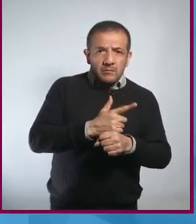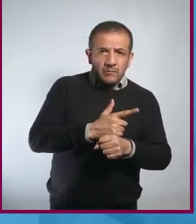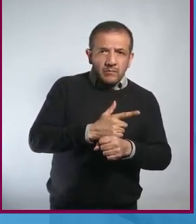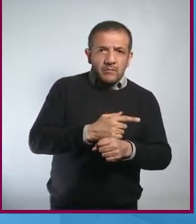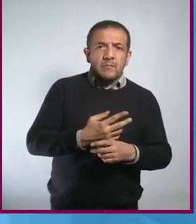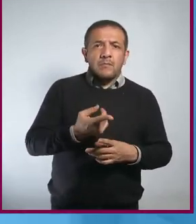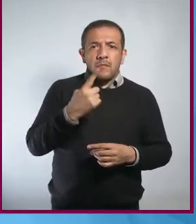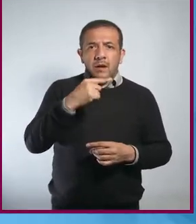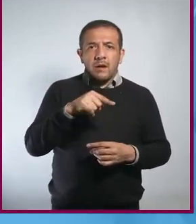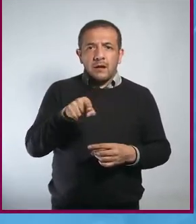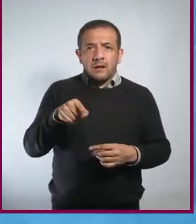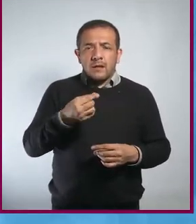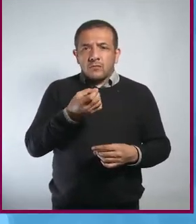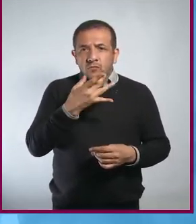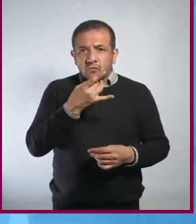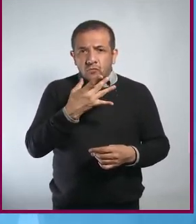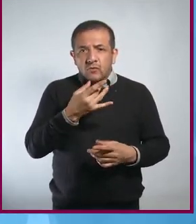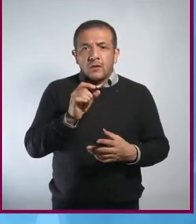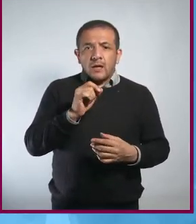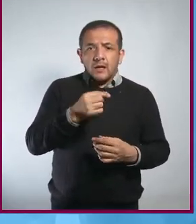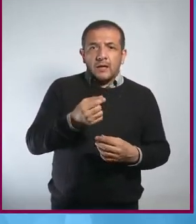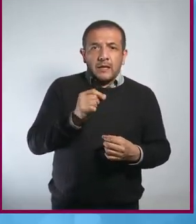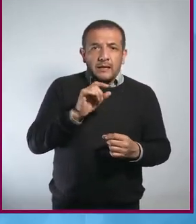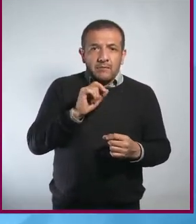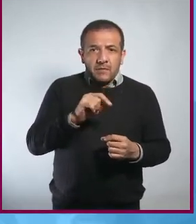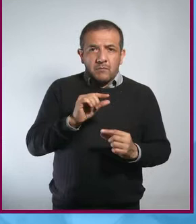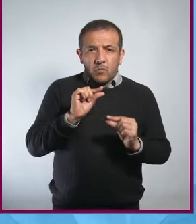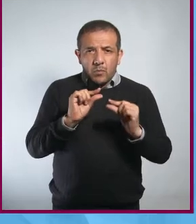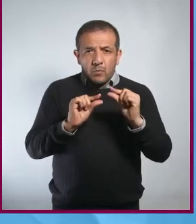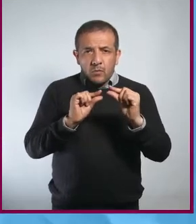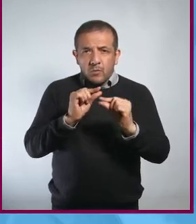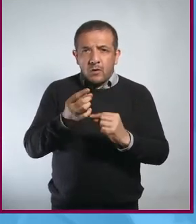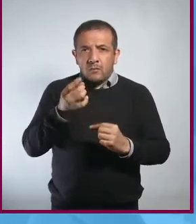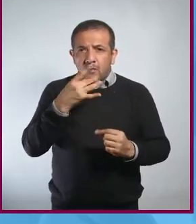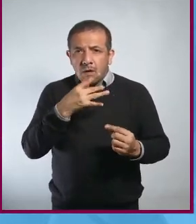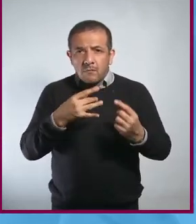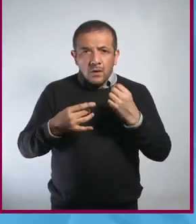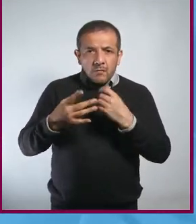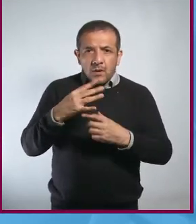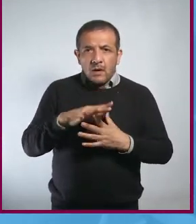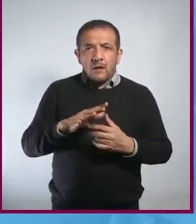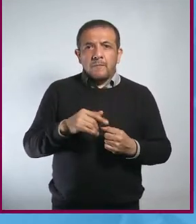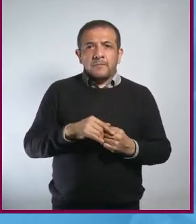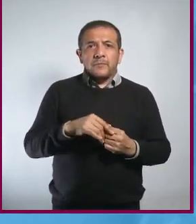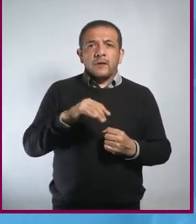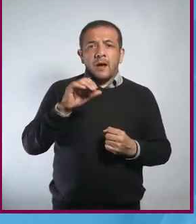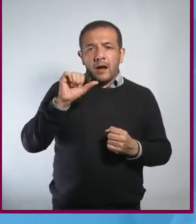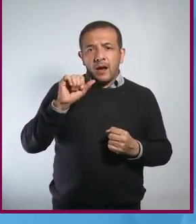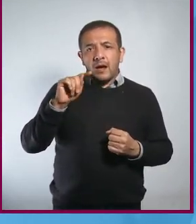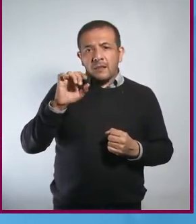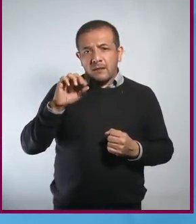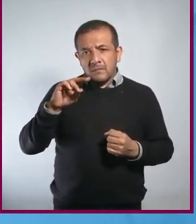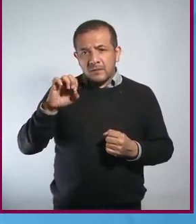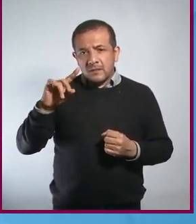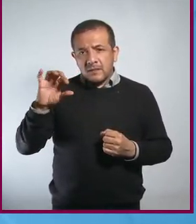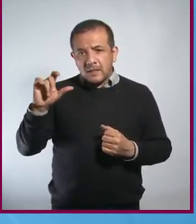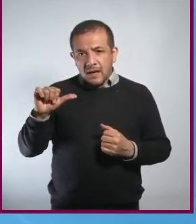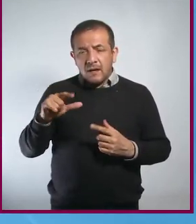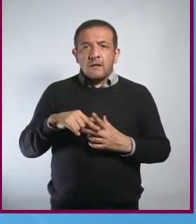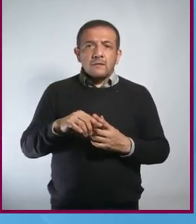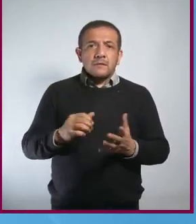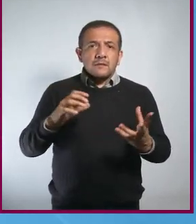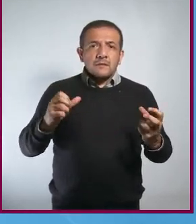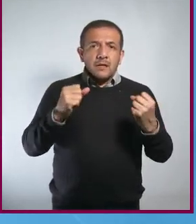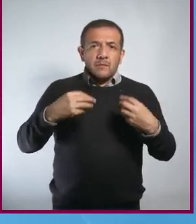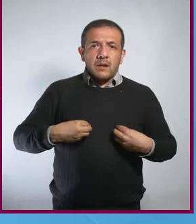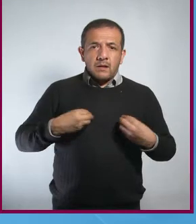inmediata tratamientos adecuados y cada día los tratamientos combinados basados en la artemisinina salvan vidas. Pero